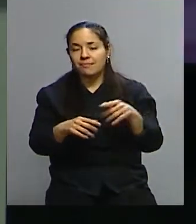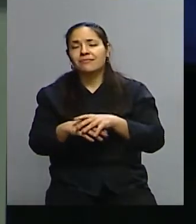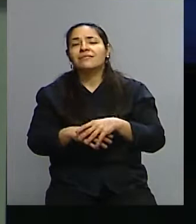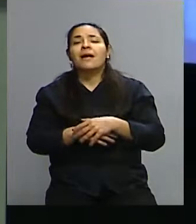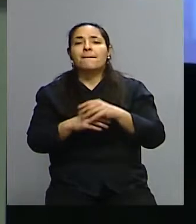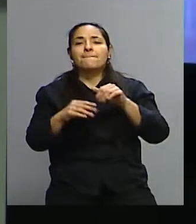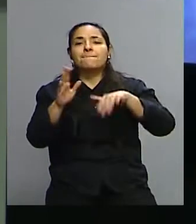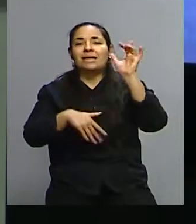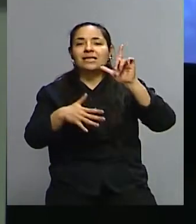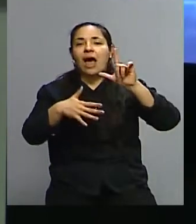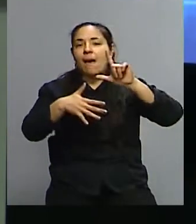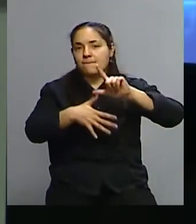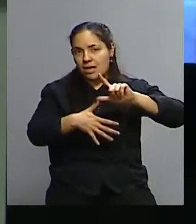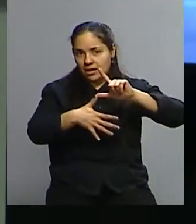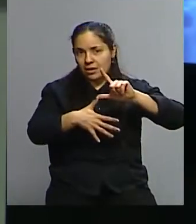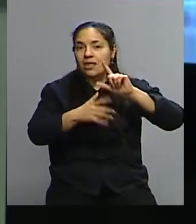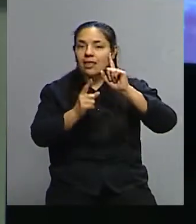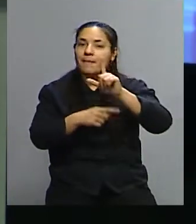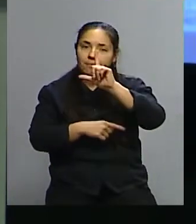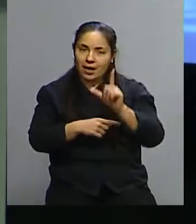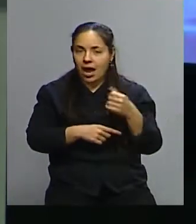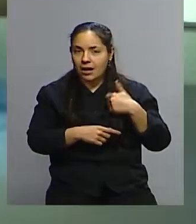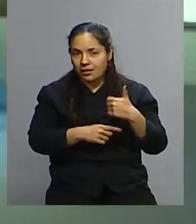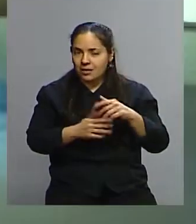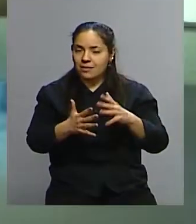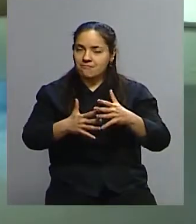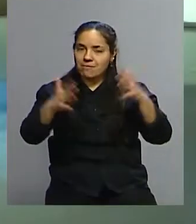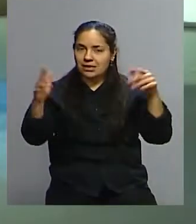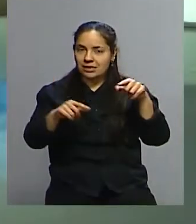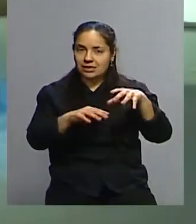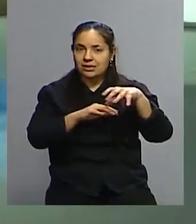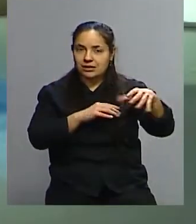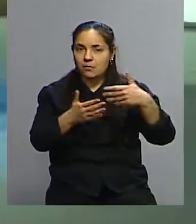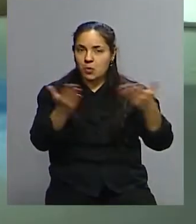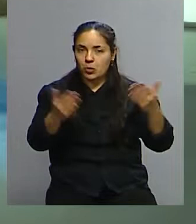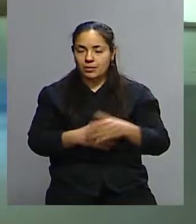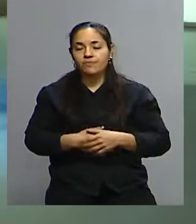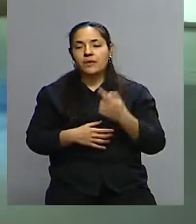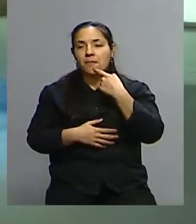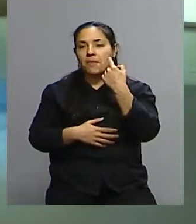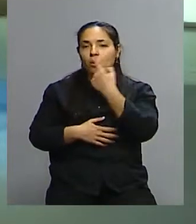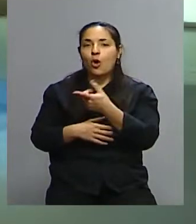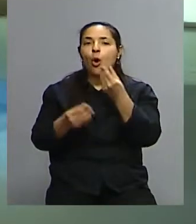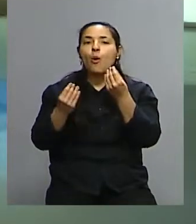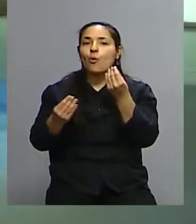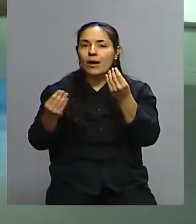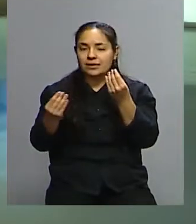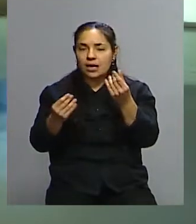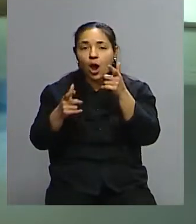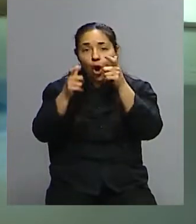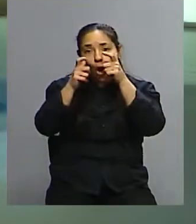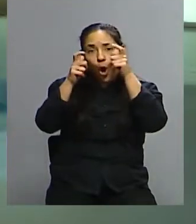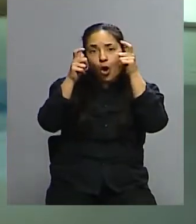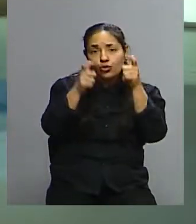América Latina y en particular en Argentina. Bueno, le voy a preguntar a Graciela cómo es un poco la vinculación del control con